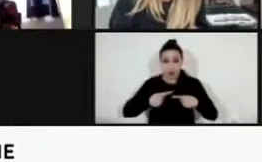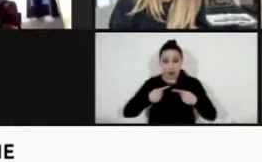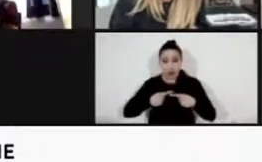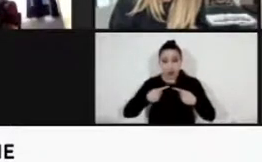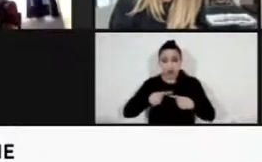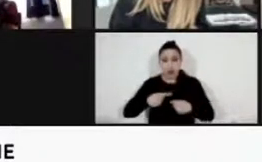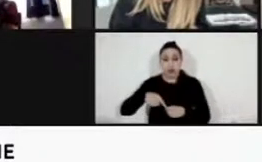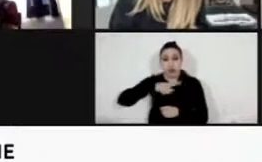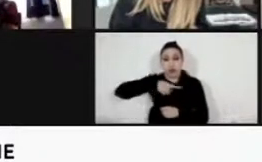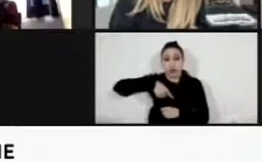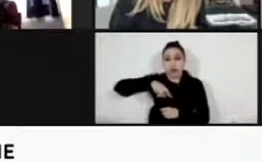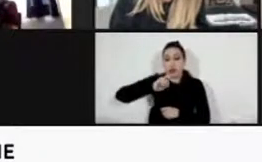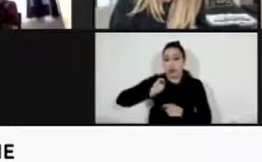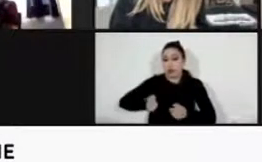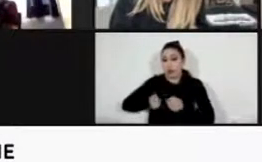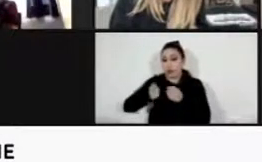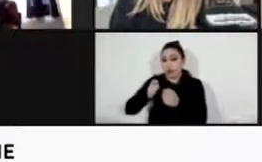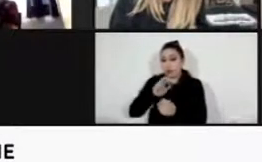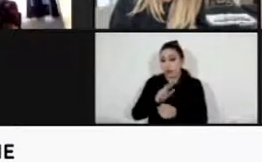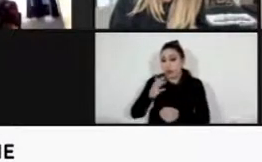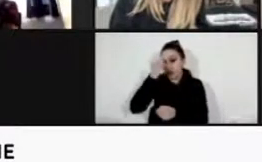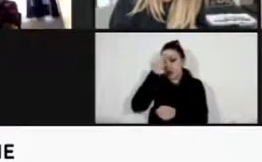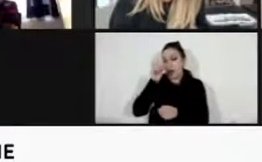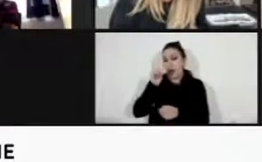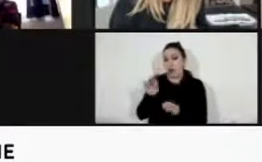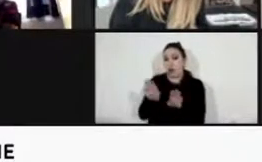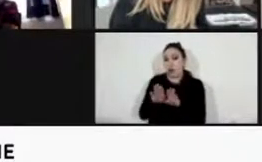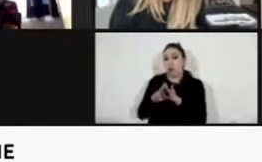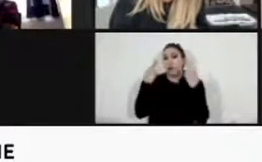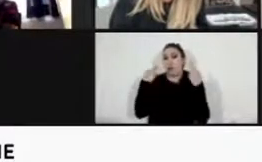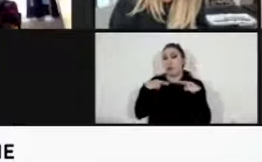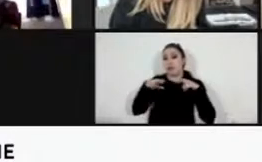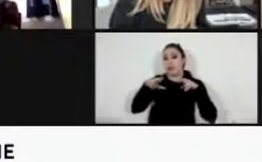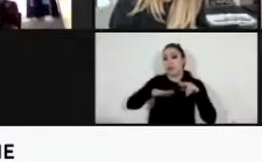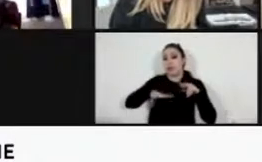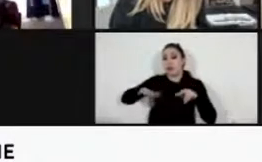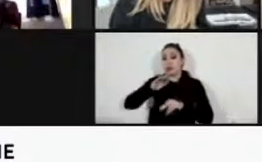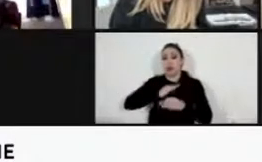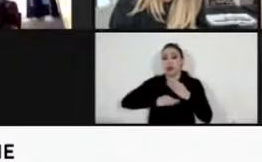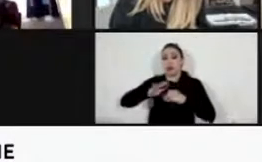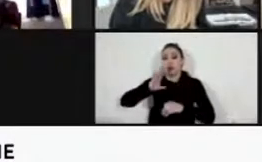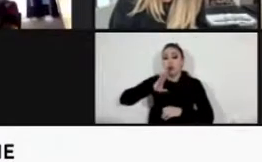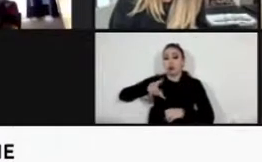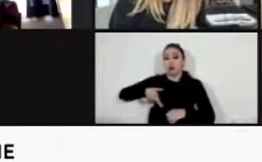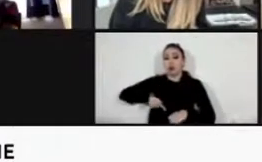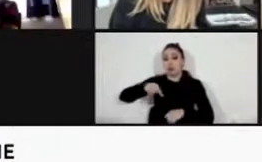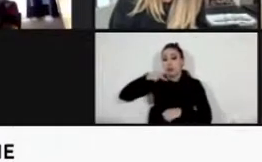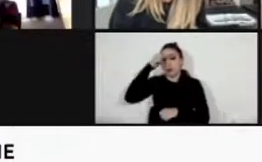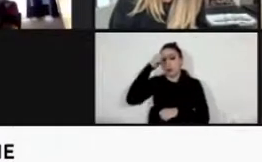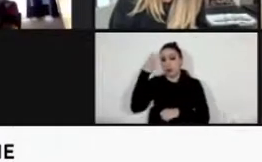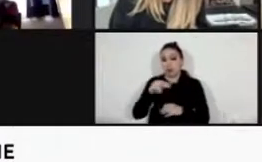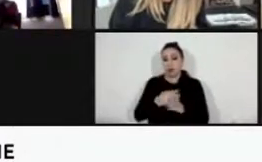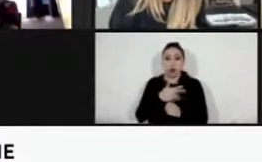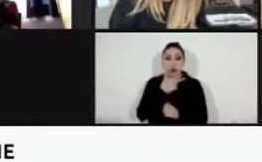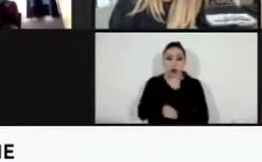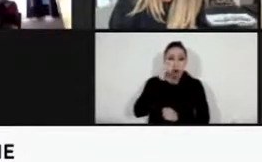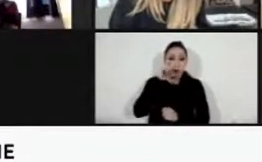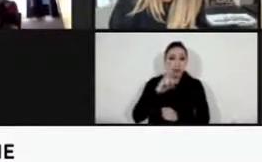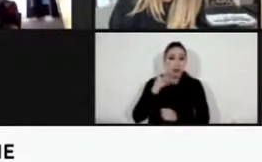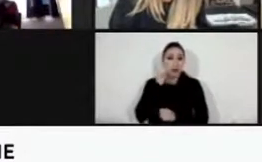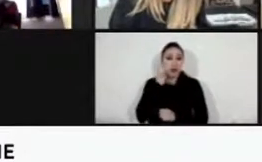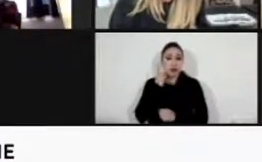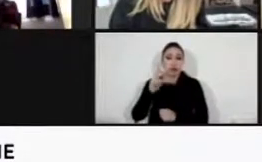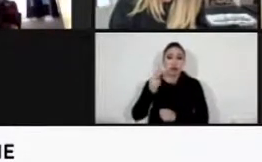enriquecimiento cultural lo enaltece y dignifica. Señoras y señores diputados, el desarrollo de las ciencias, el arte